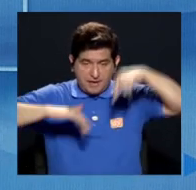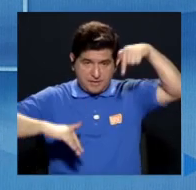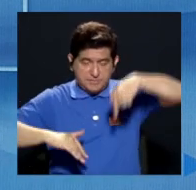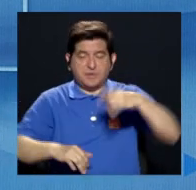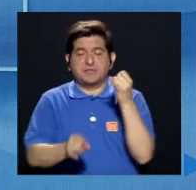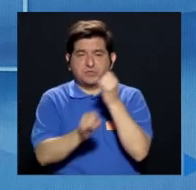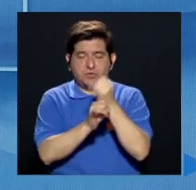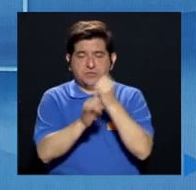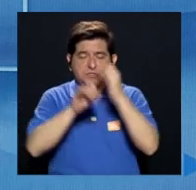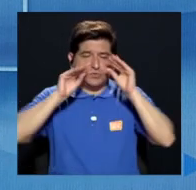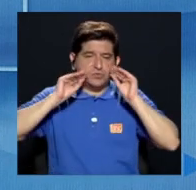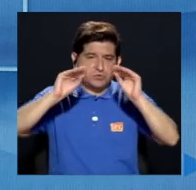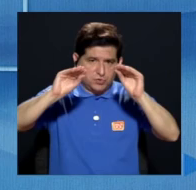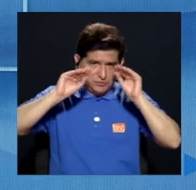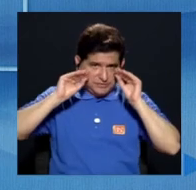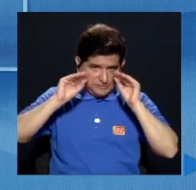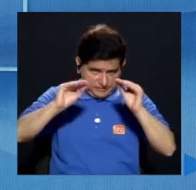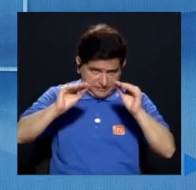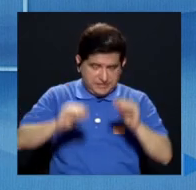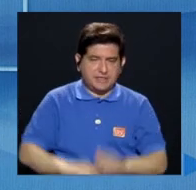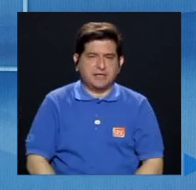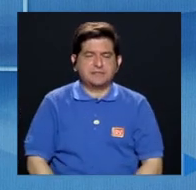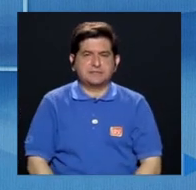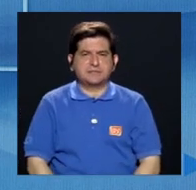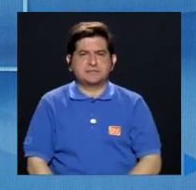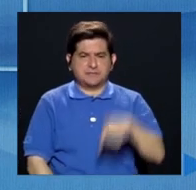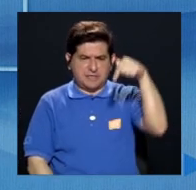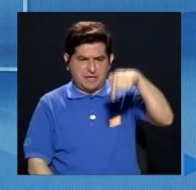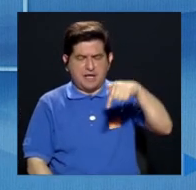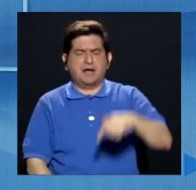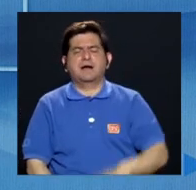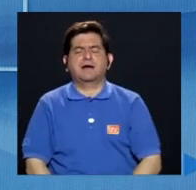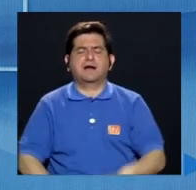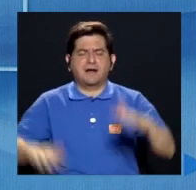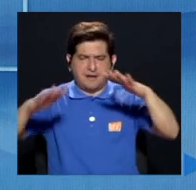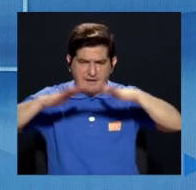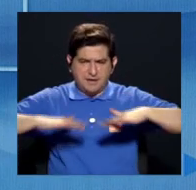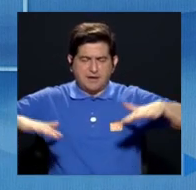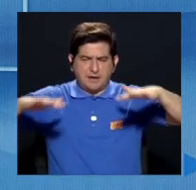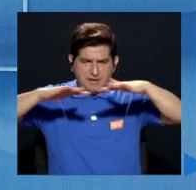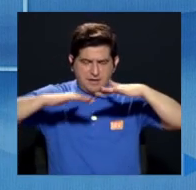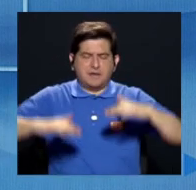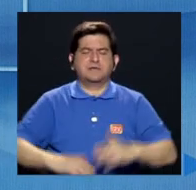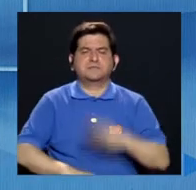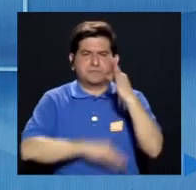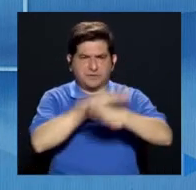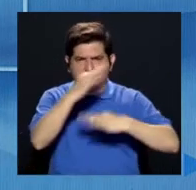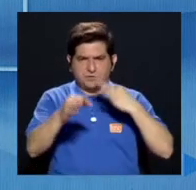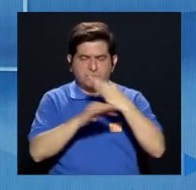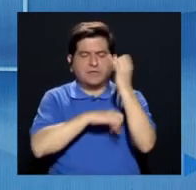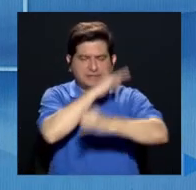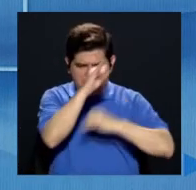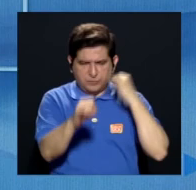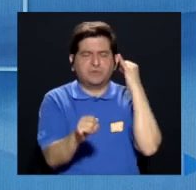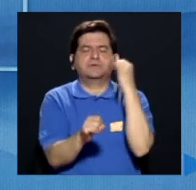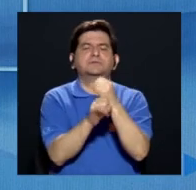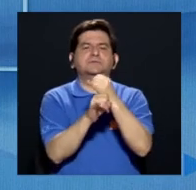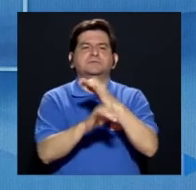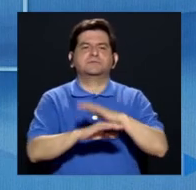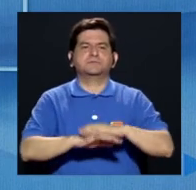nuestra institución se vuelva cada vez más un espacio académico